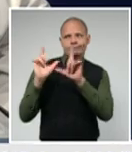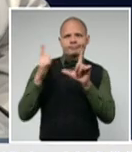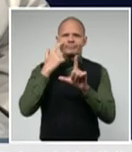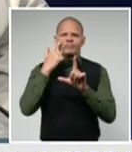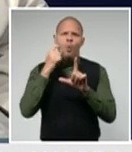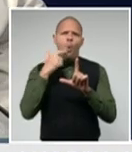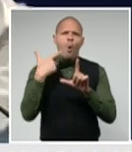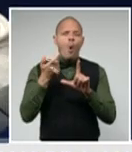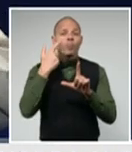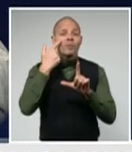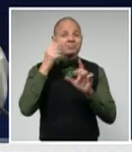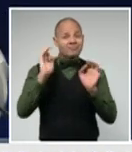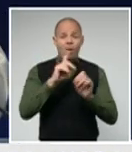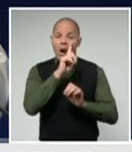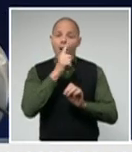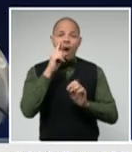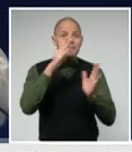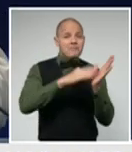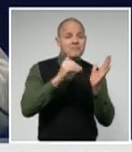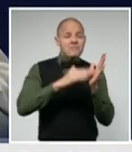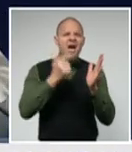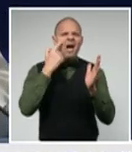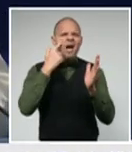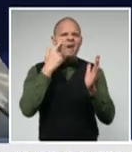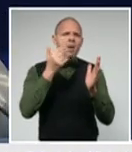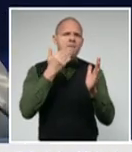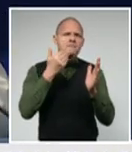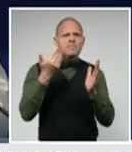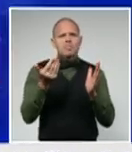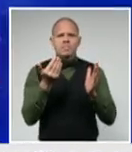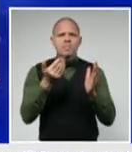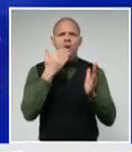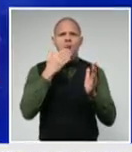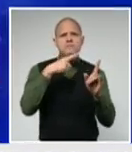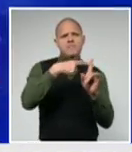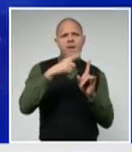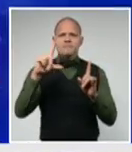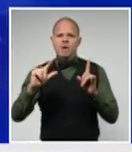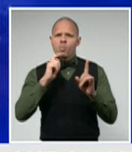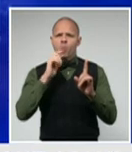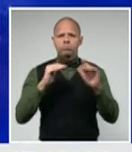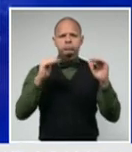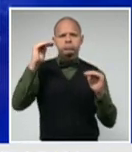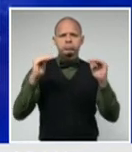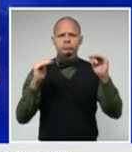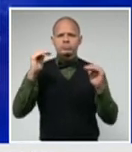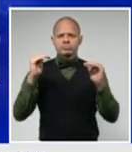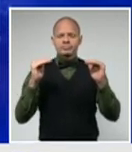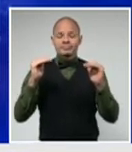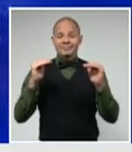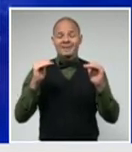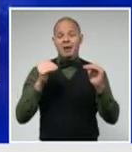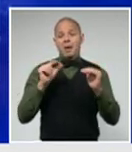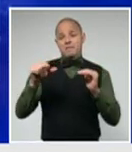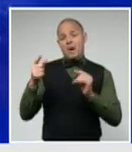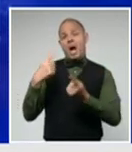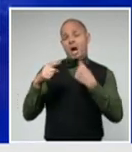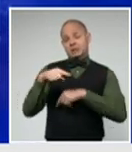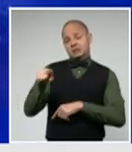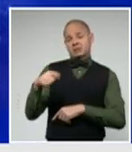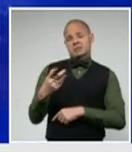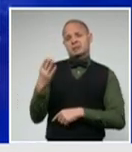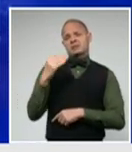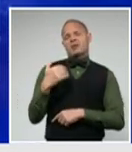de las muestras por meses, porque en algunos casos hay personas que me han dicho, claro, han bajado los casos